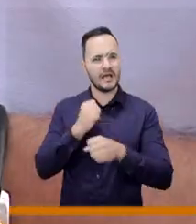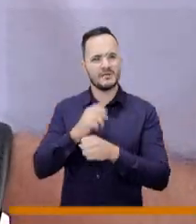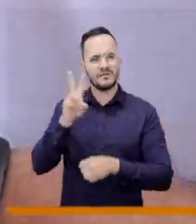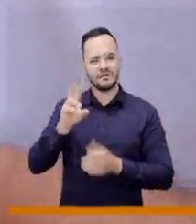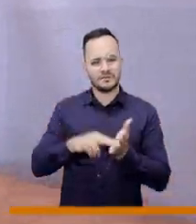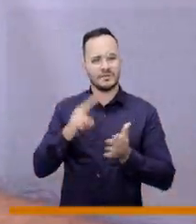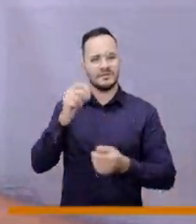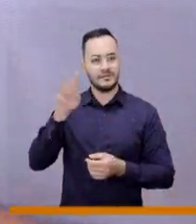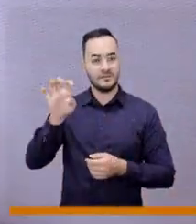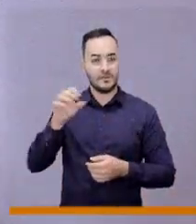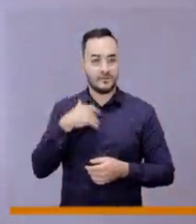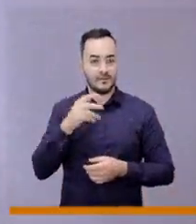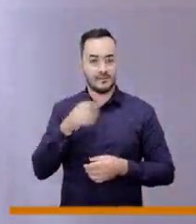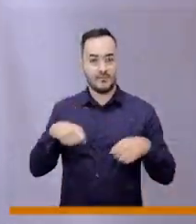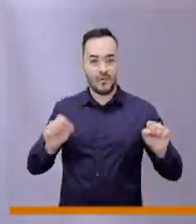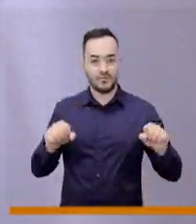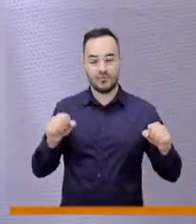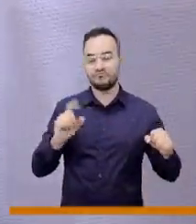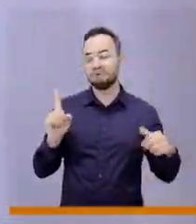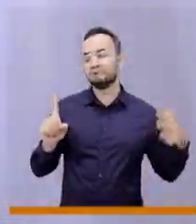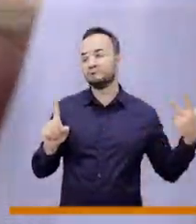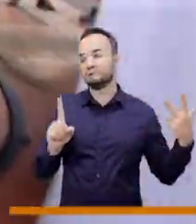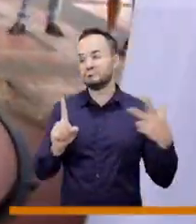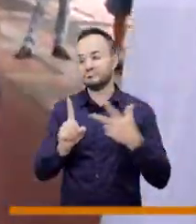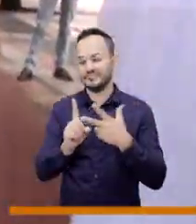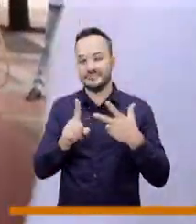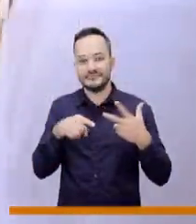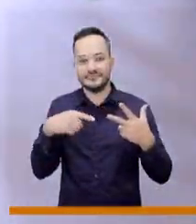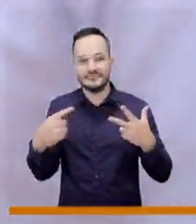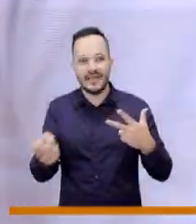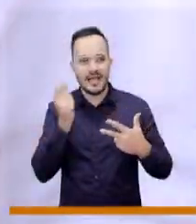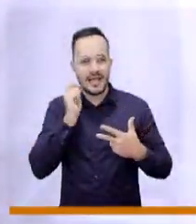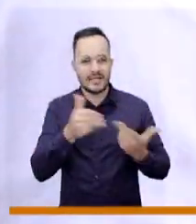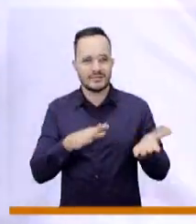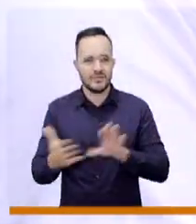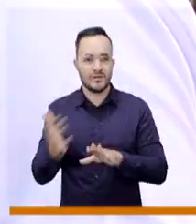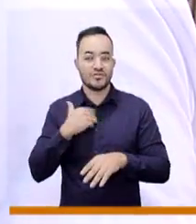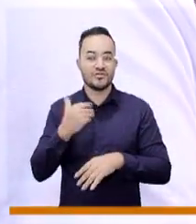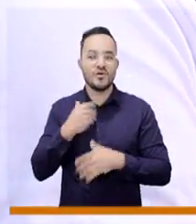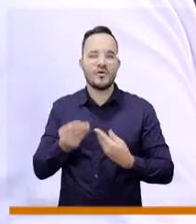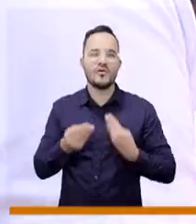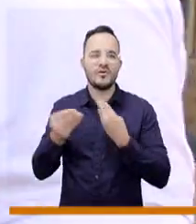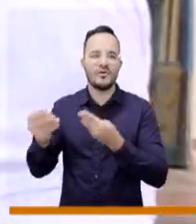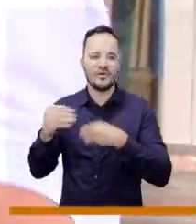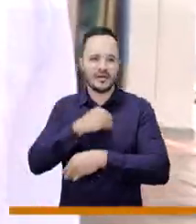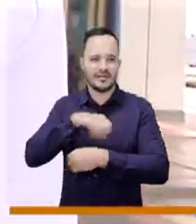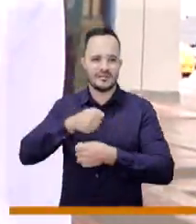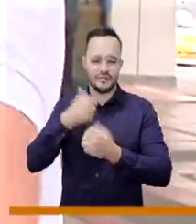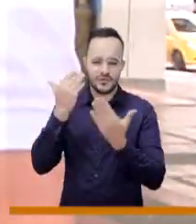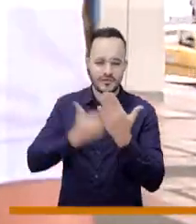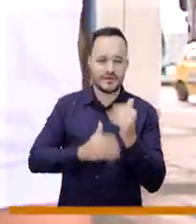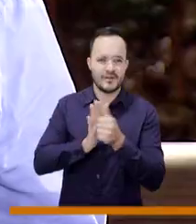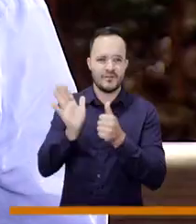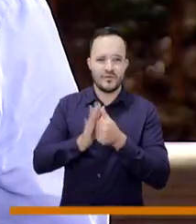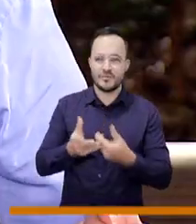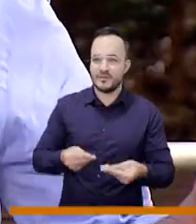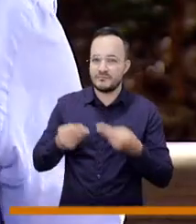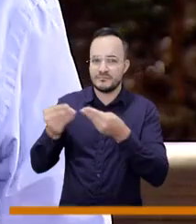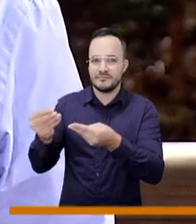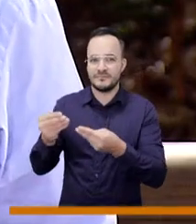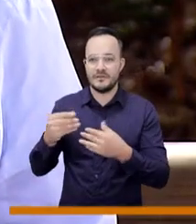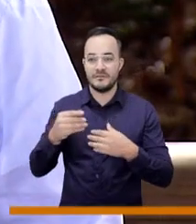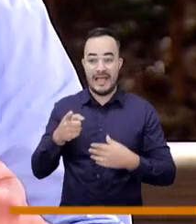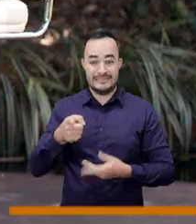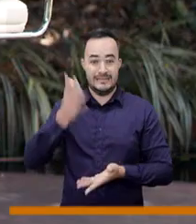el 13 de marzo del 2019, me atropellé una moto que casi me mata, entregando mi informe de gestión al frente de una universidad.